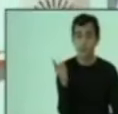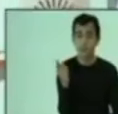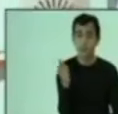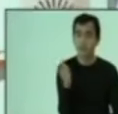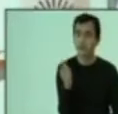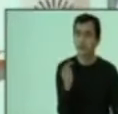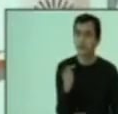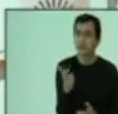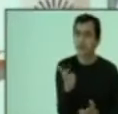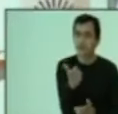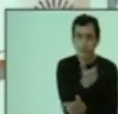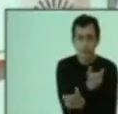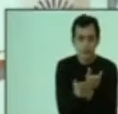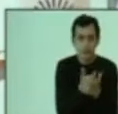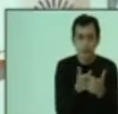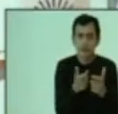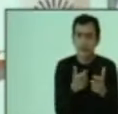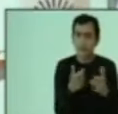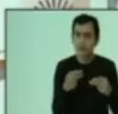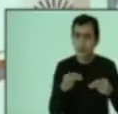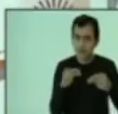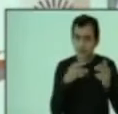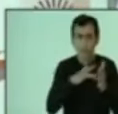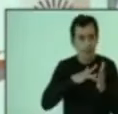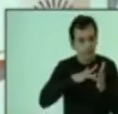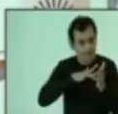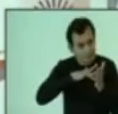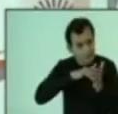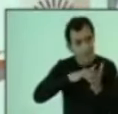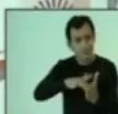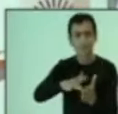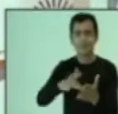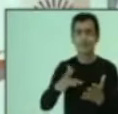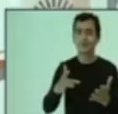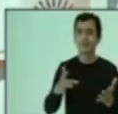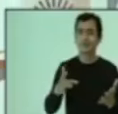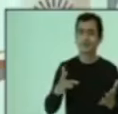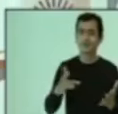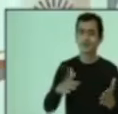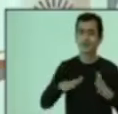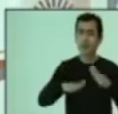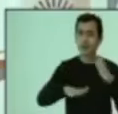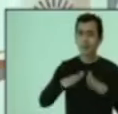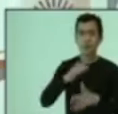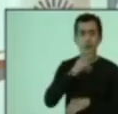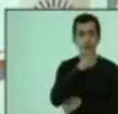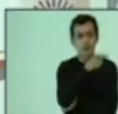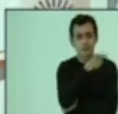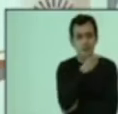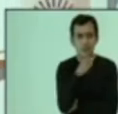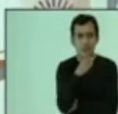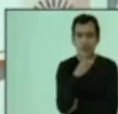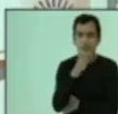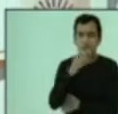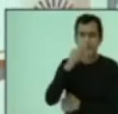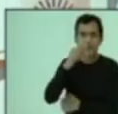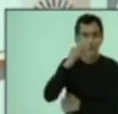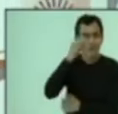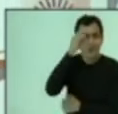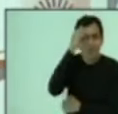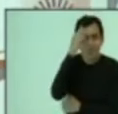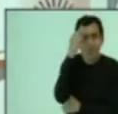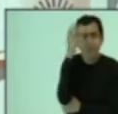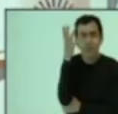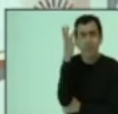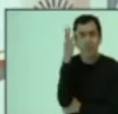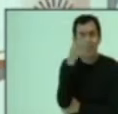apalancar el comercio, pero nos hemos olvidado de la riqueza que tenemos en